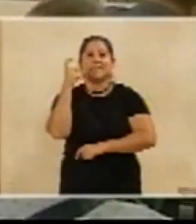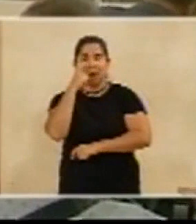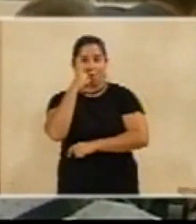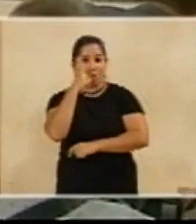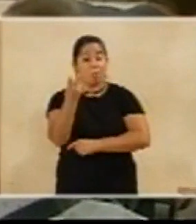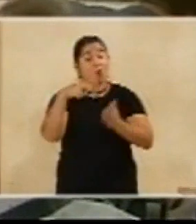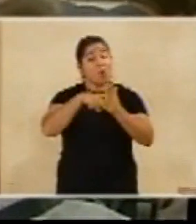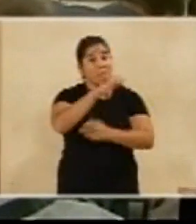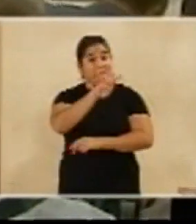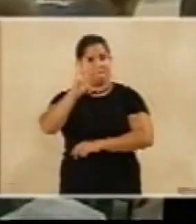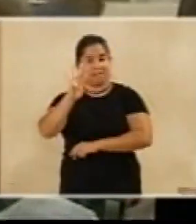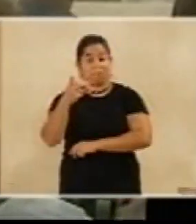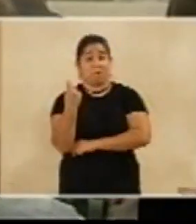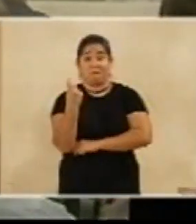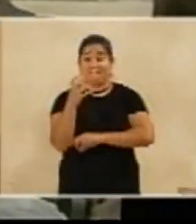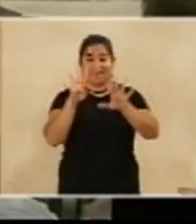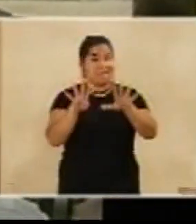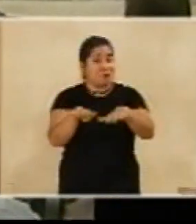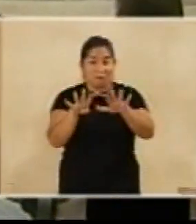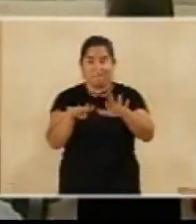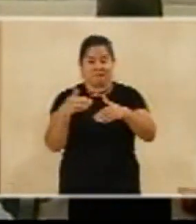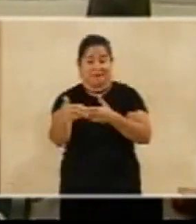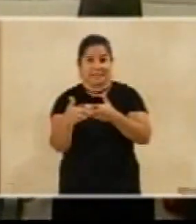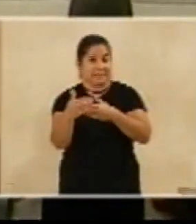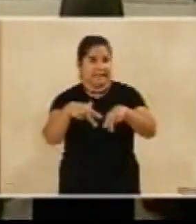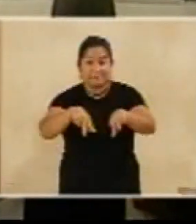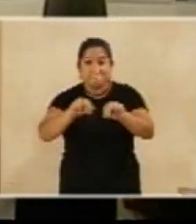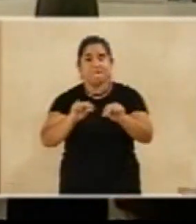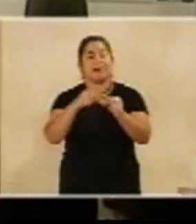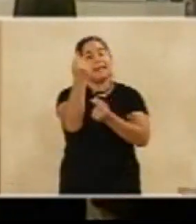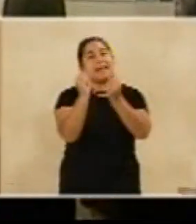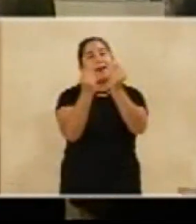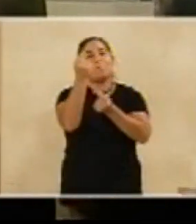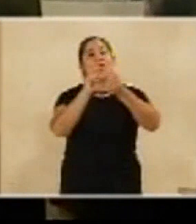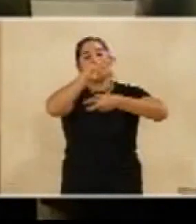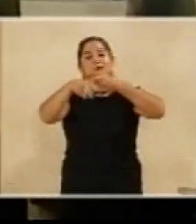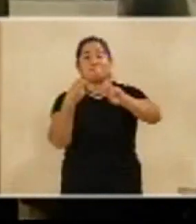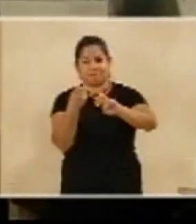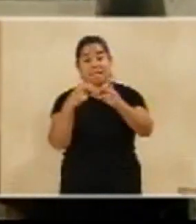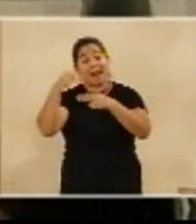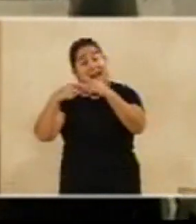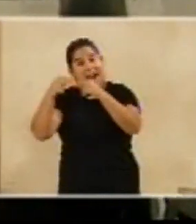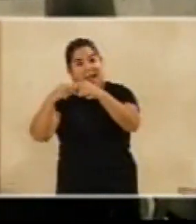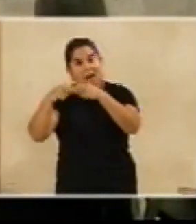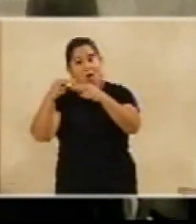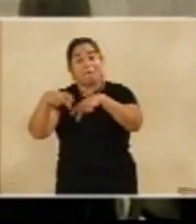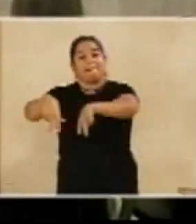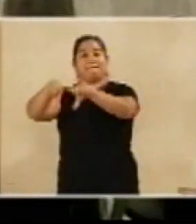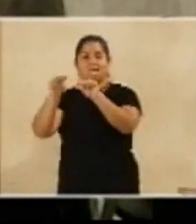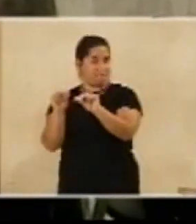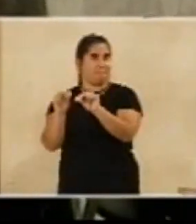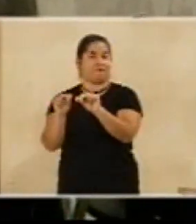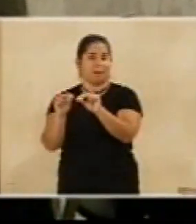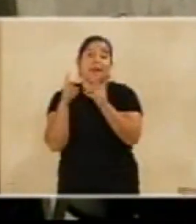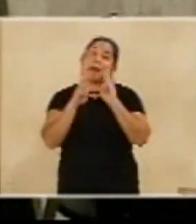queda 9 meses para terminar la culminación de esta modificación presupuestaria, licitar la obra y ejecutarla. Esperemos que no